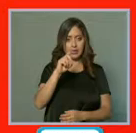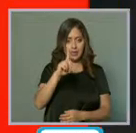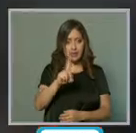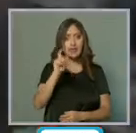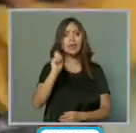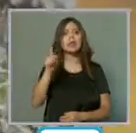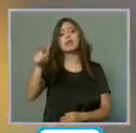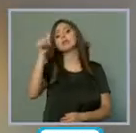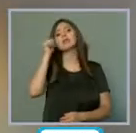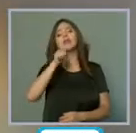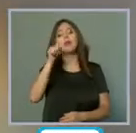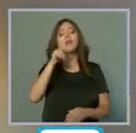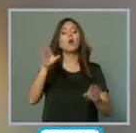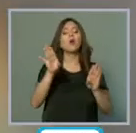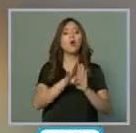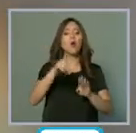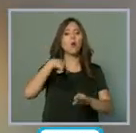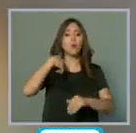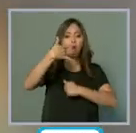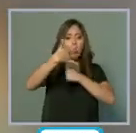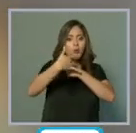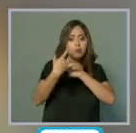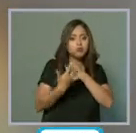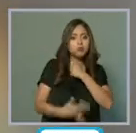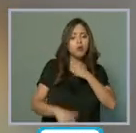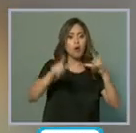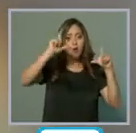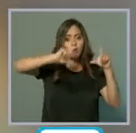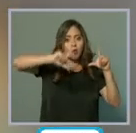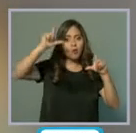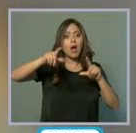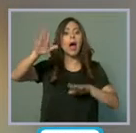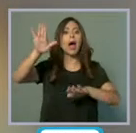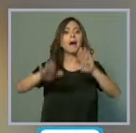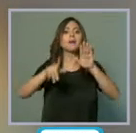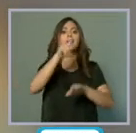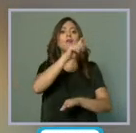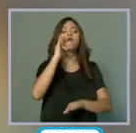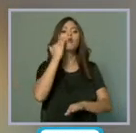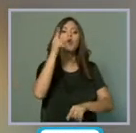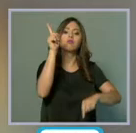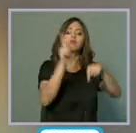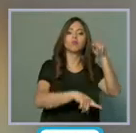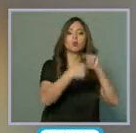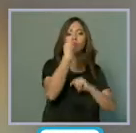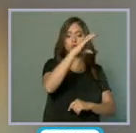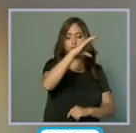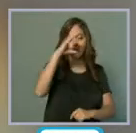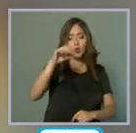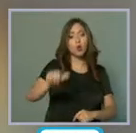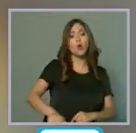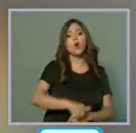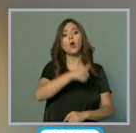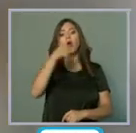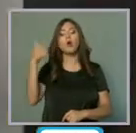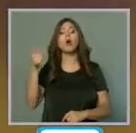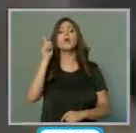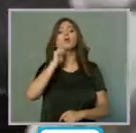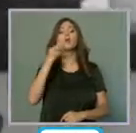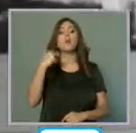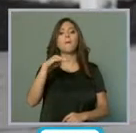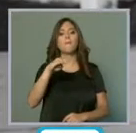la han censurado en redes sociales por hacer este tipo de foto. Va a estar Anaí Pérez con Mónica Benítez hablando